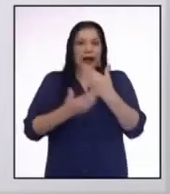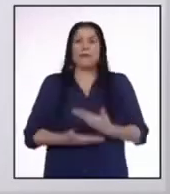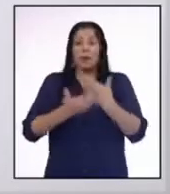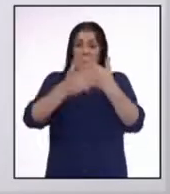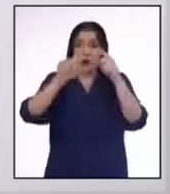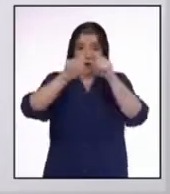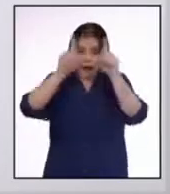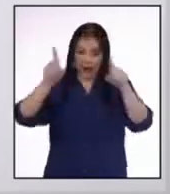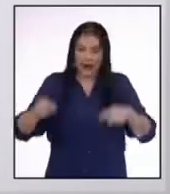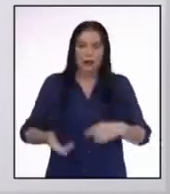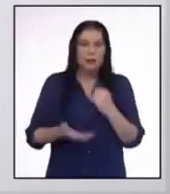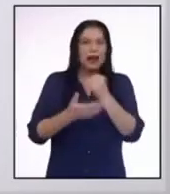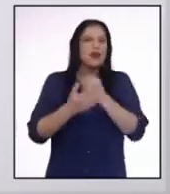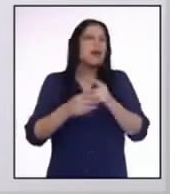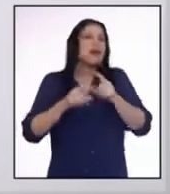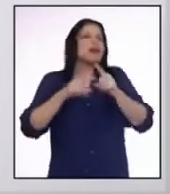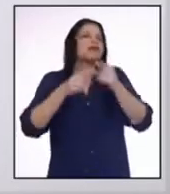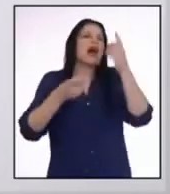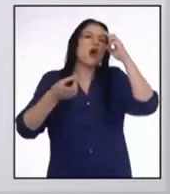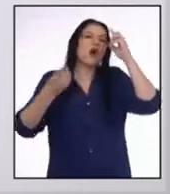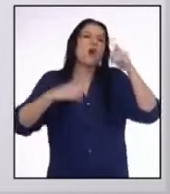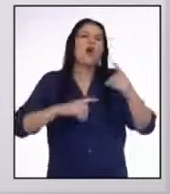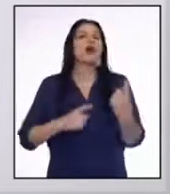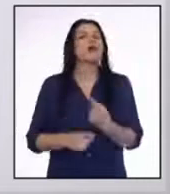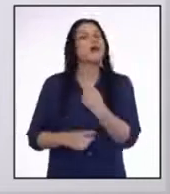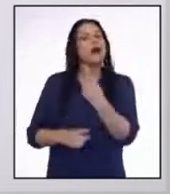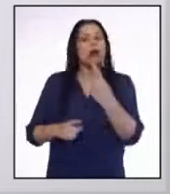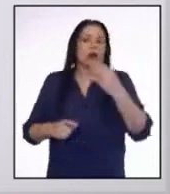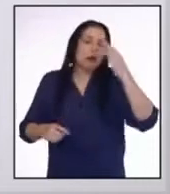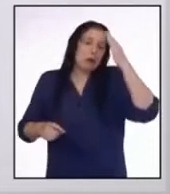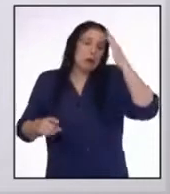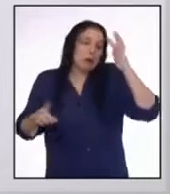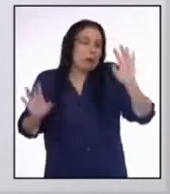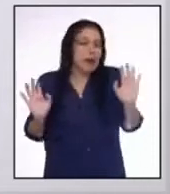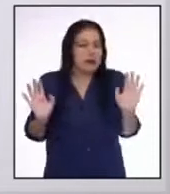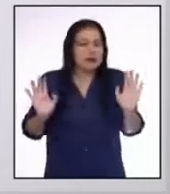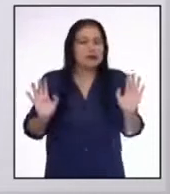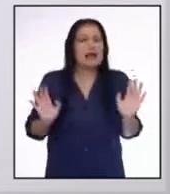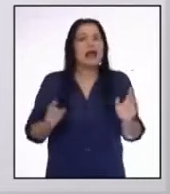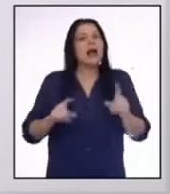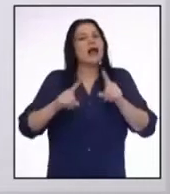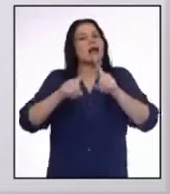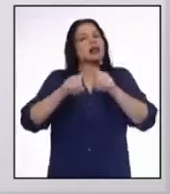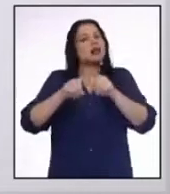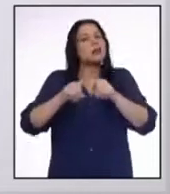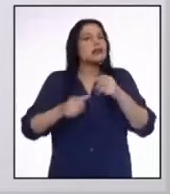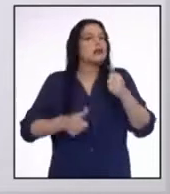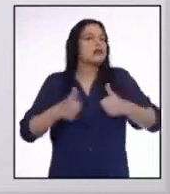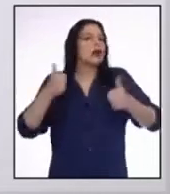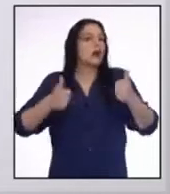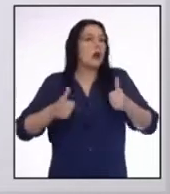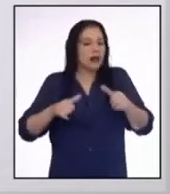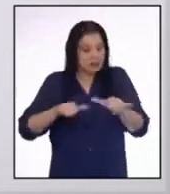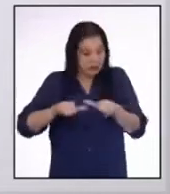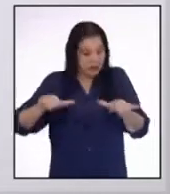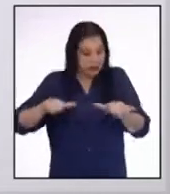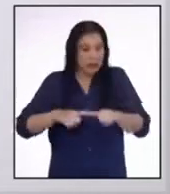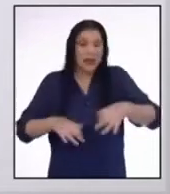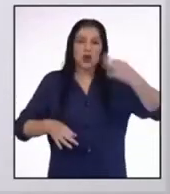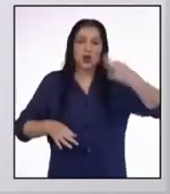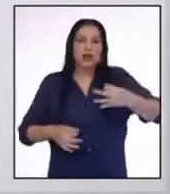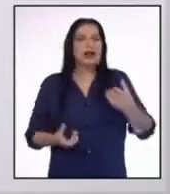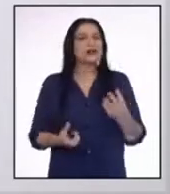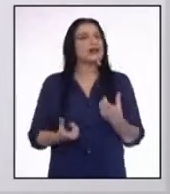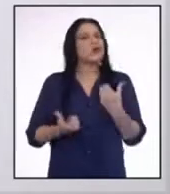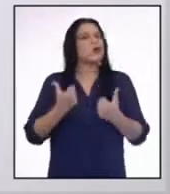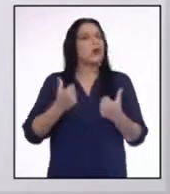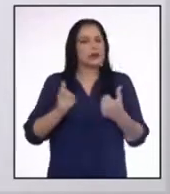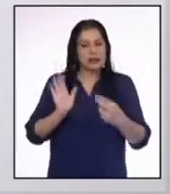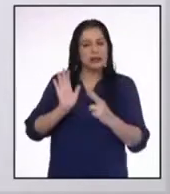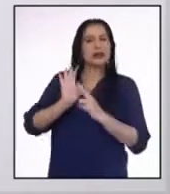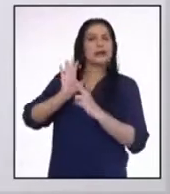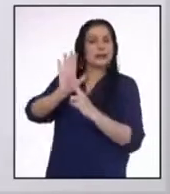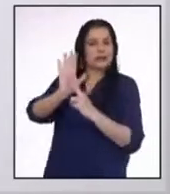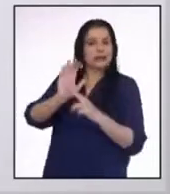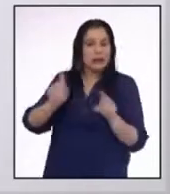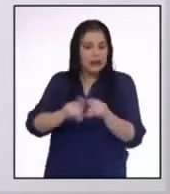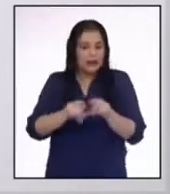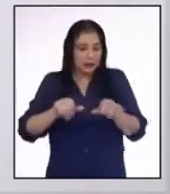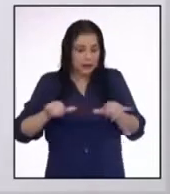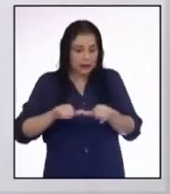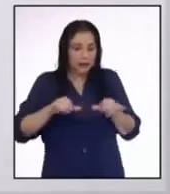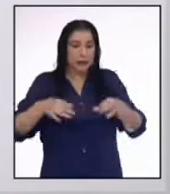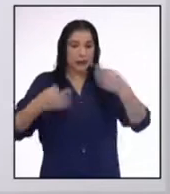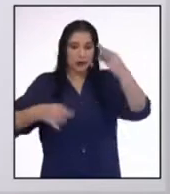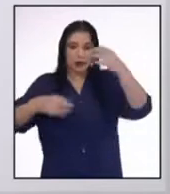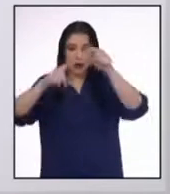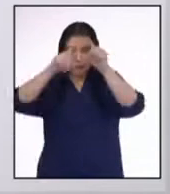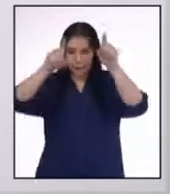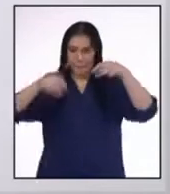deberán hacerlo según la escala que cada quien convenga. Dependerá del tamaño real de lo que quieren representar y del tamaño del